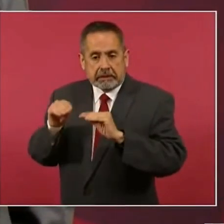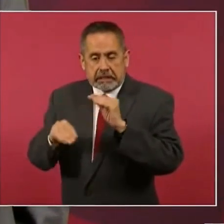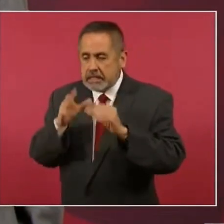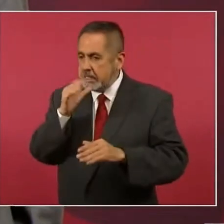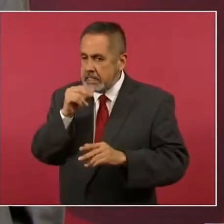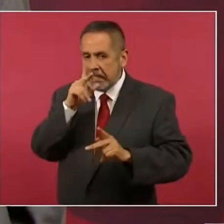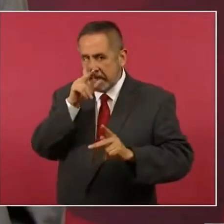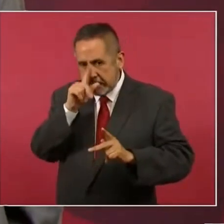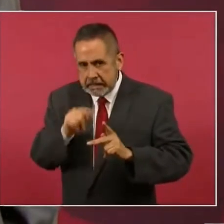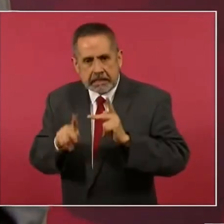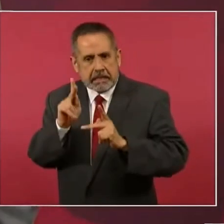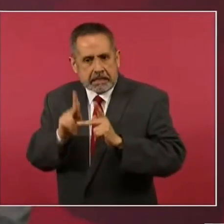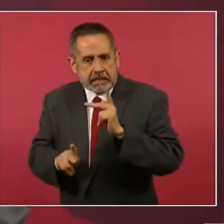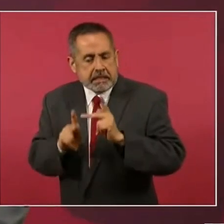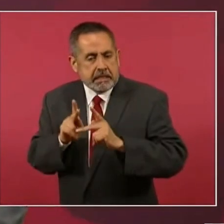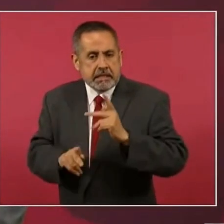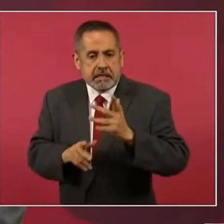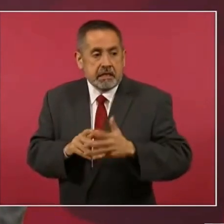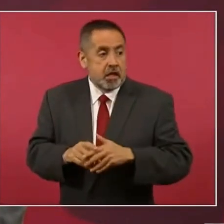de todo